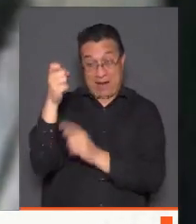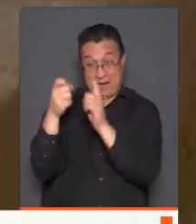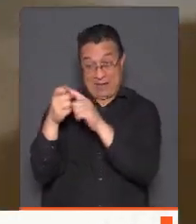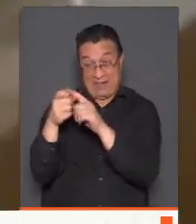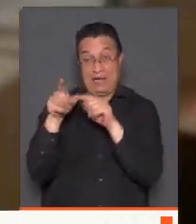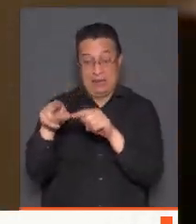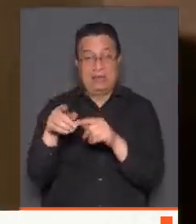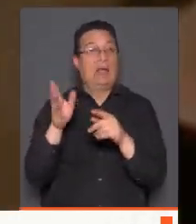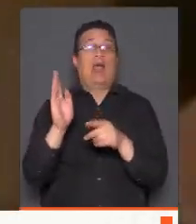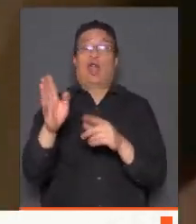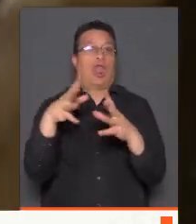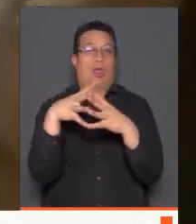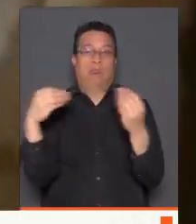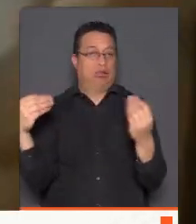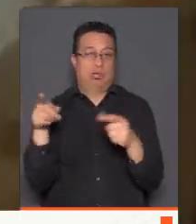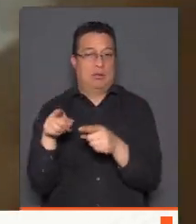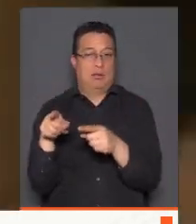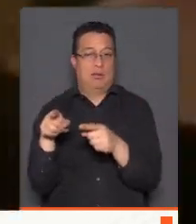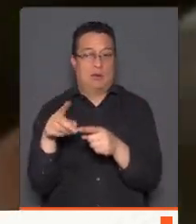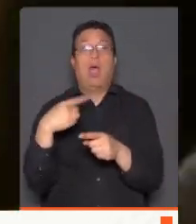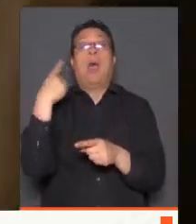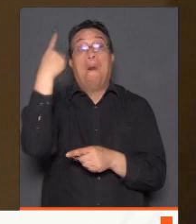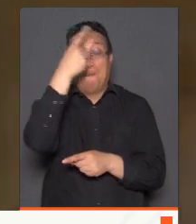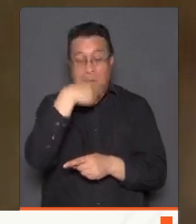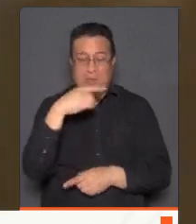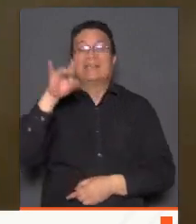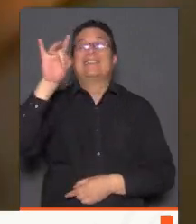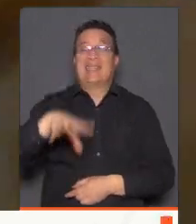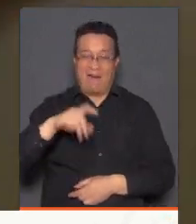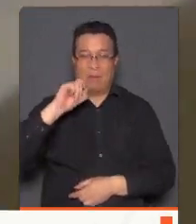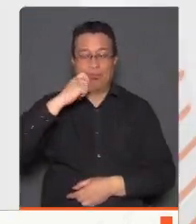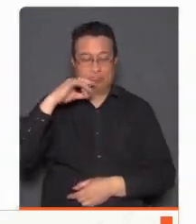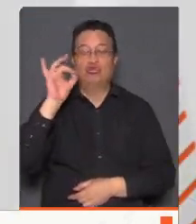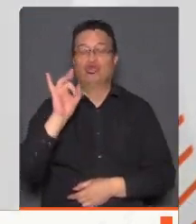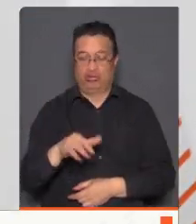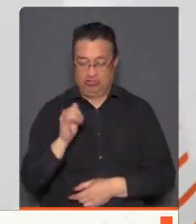sigue prófugo, aunque plenamente identificado.